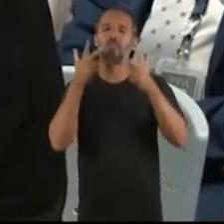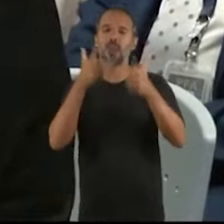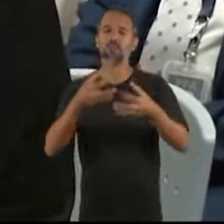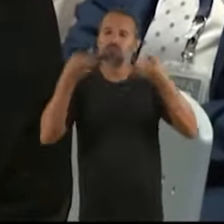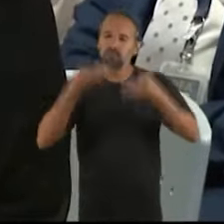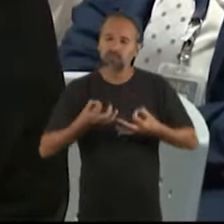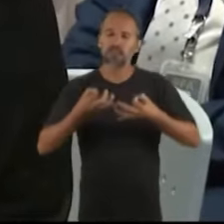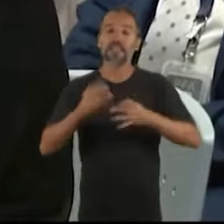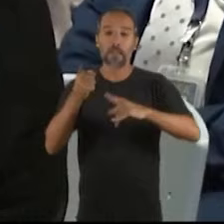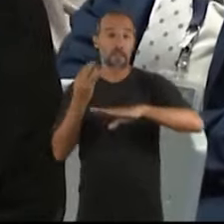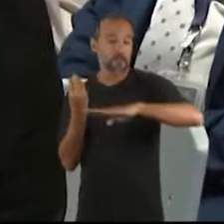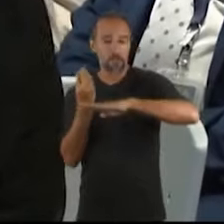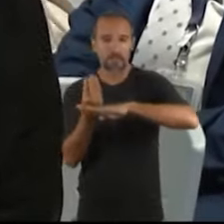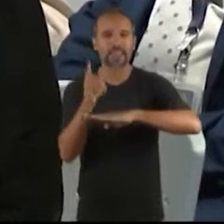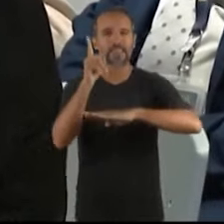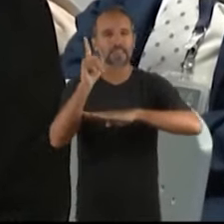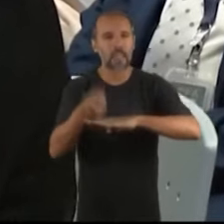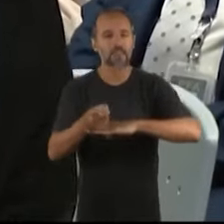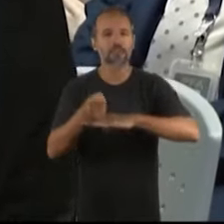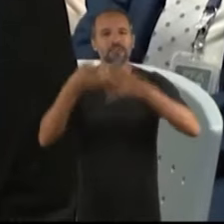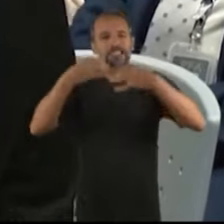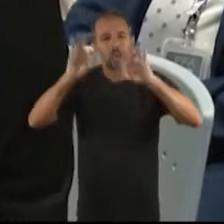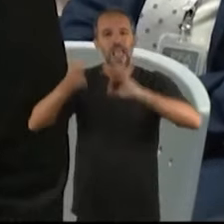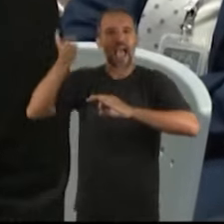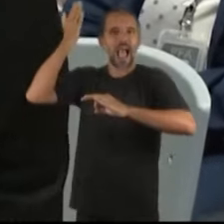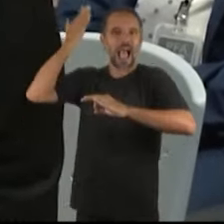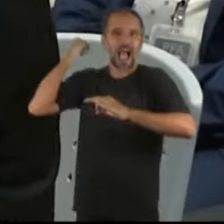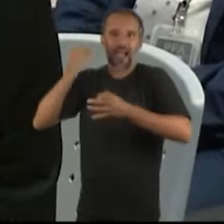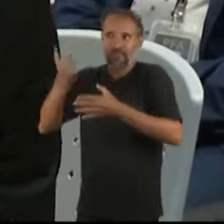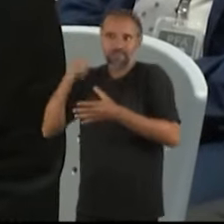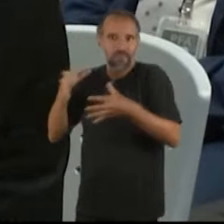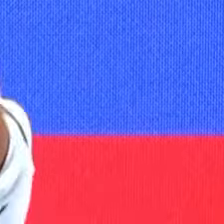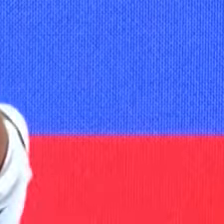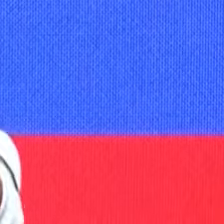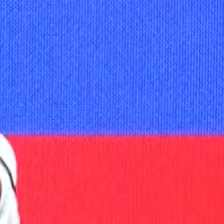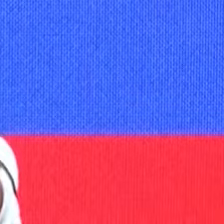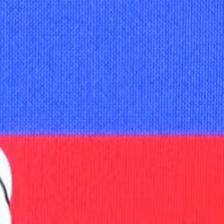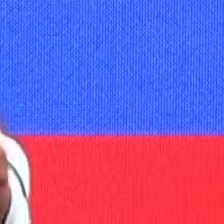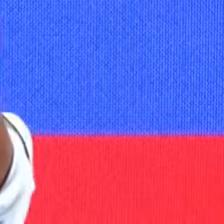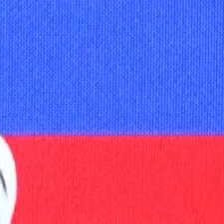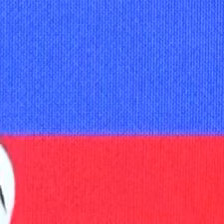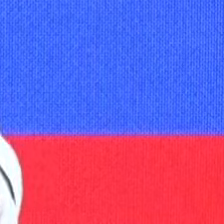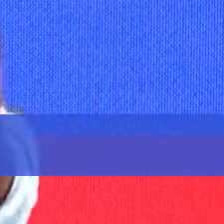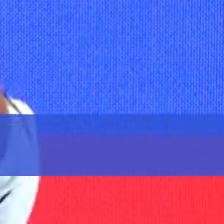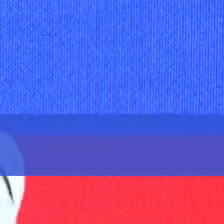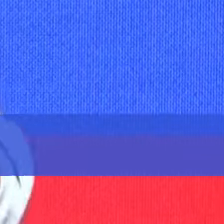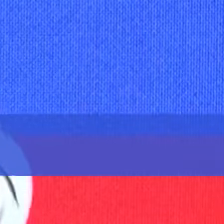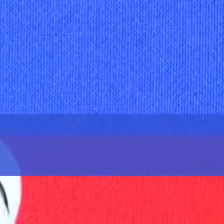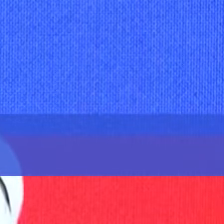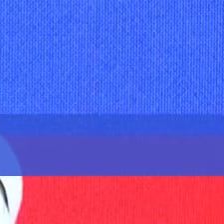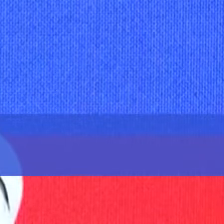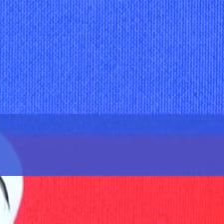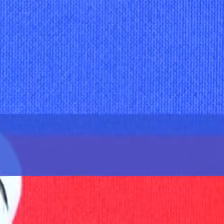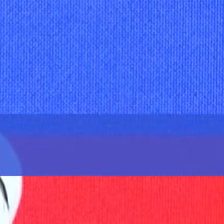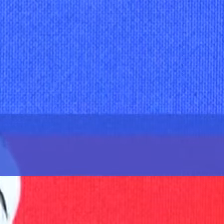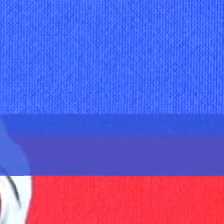Miley calificará de comunista asesino a su homólogo colombiano Gustavo Petro socialismo es el modo de